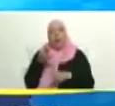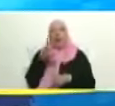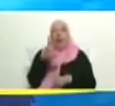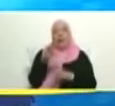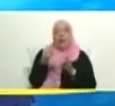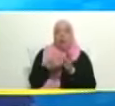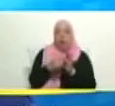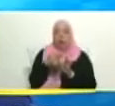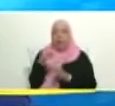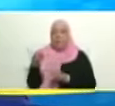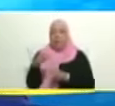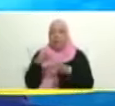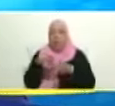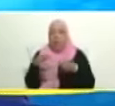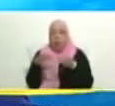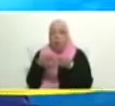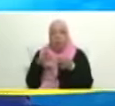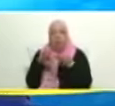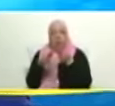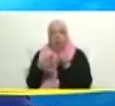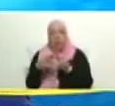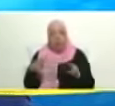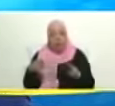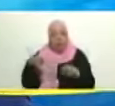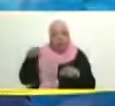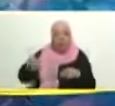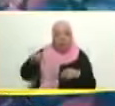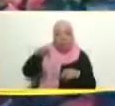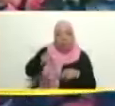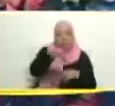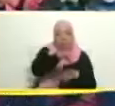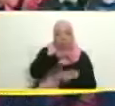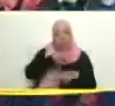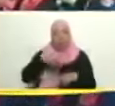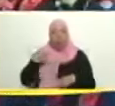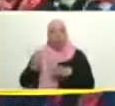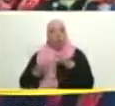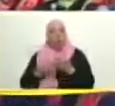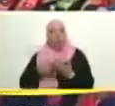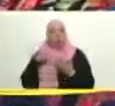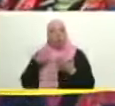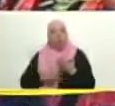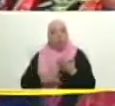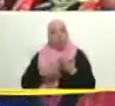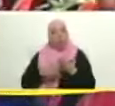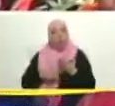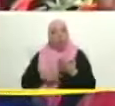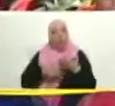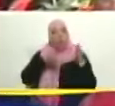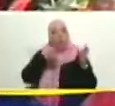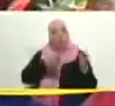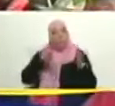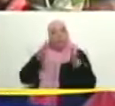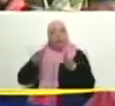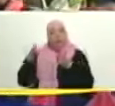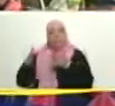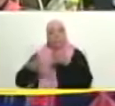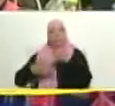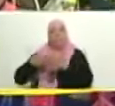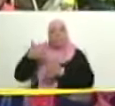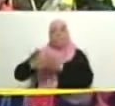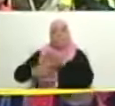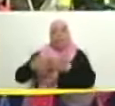de paz. Es decir, venimos de manera planificada con esas acciones estratégicas y acciones programáticas de estos 11